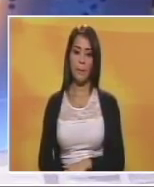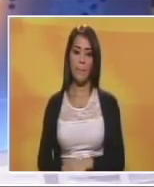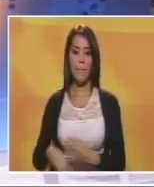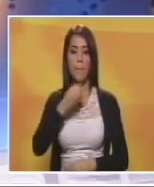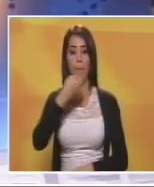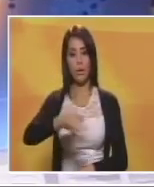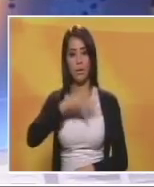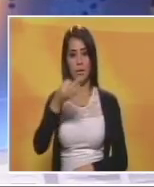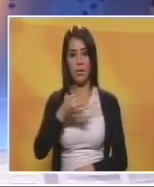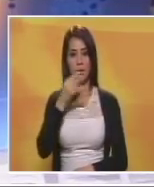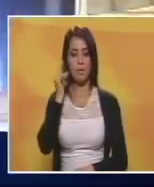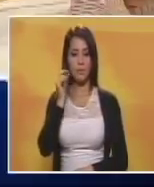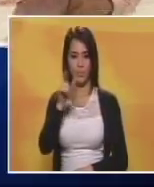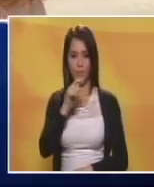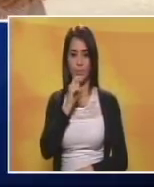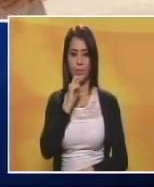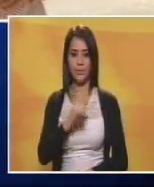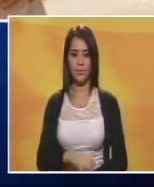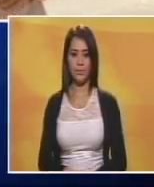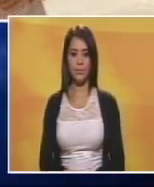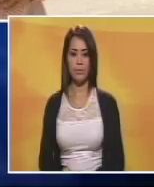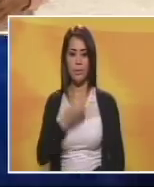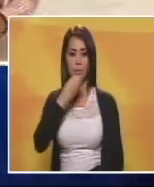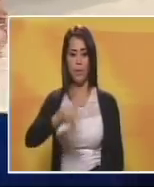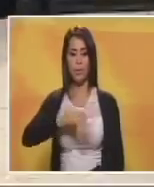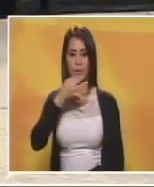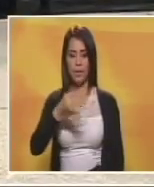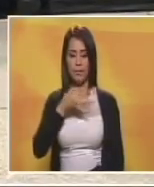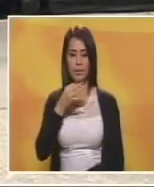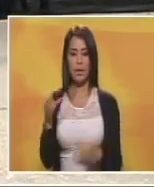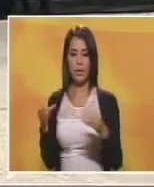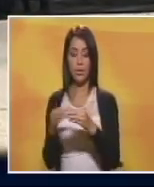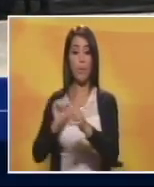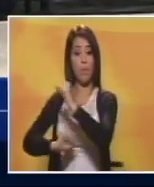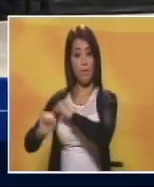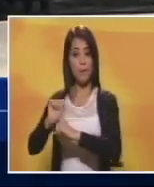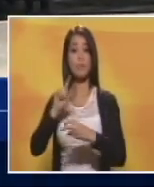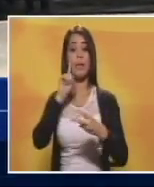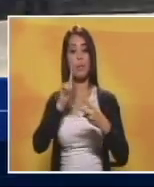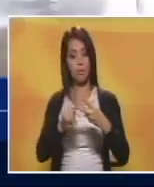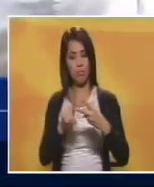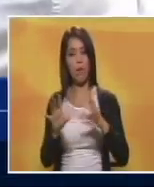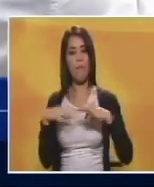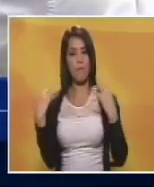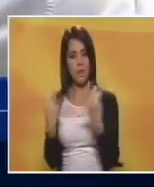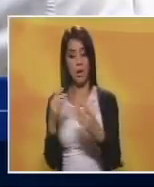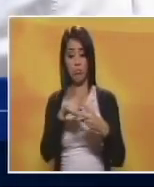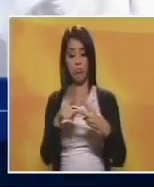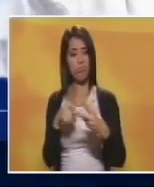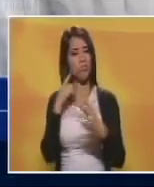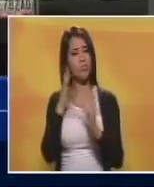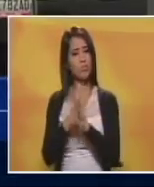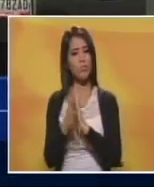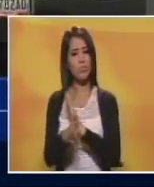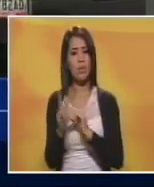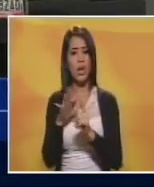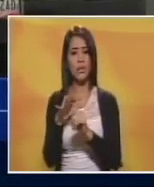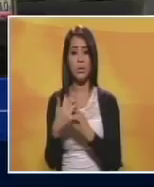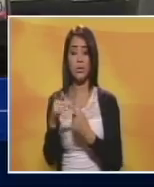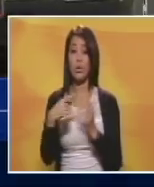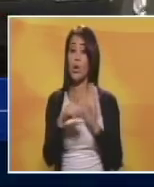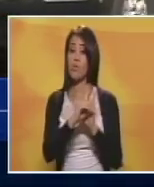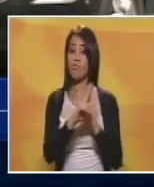Familiares y defensa de Juan Requesens denunciaron que el dirigente está aislado, pues hasta la fecha no han podido verlo. Maoli Aldana, desde